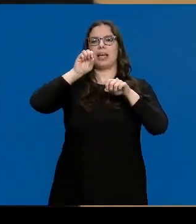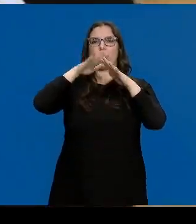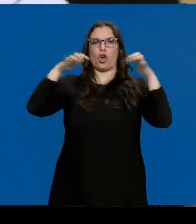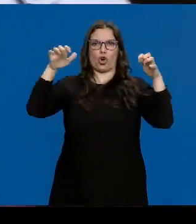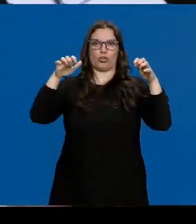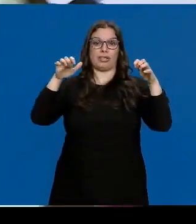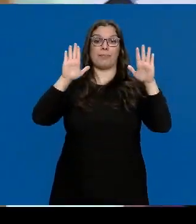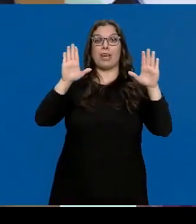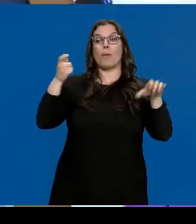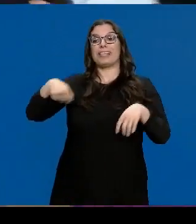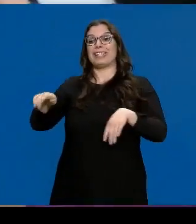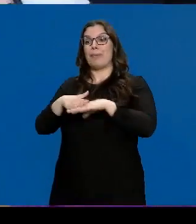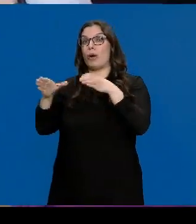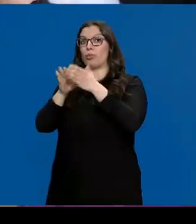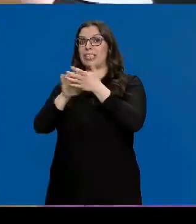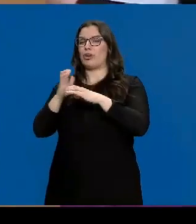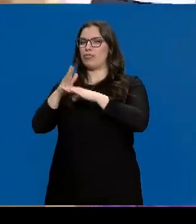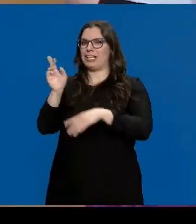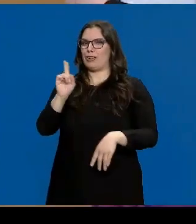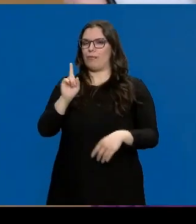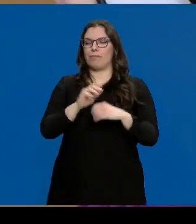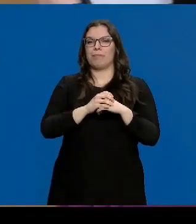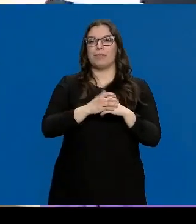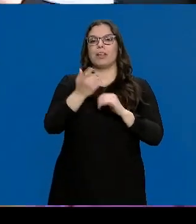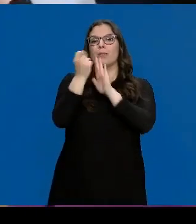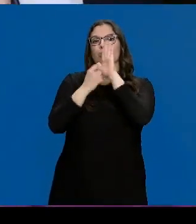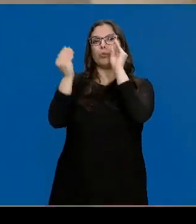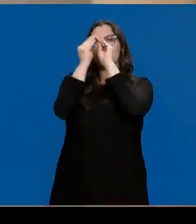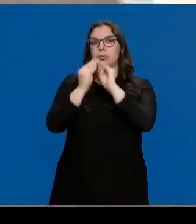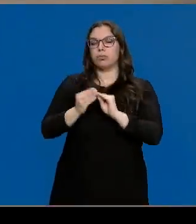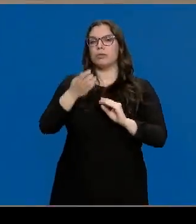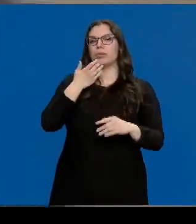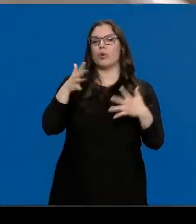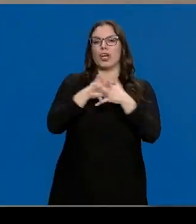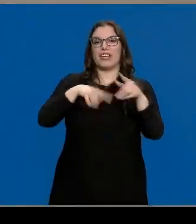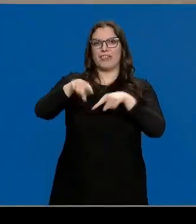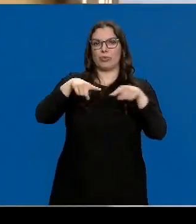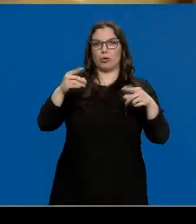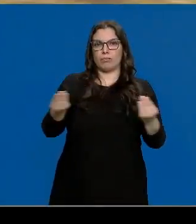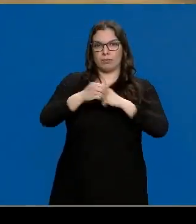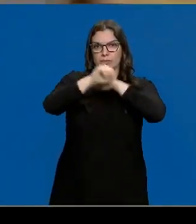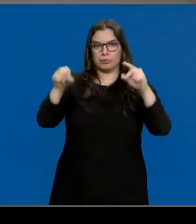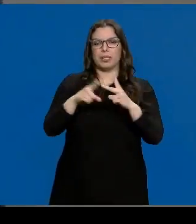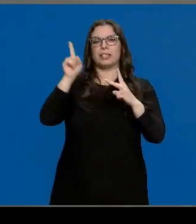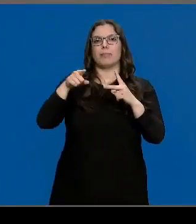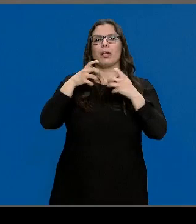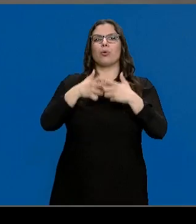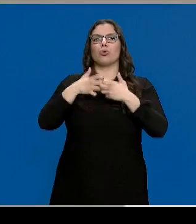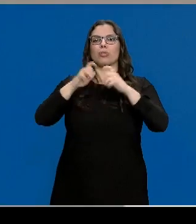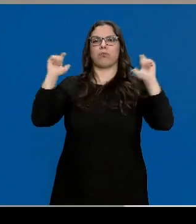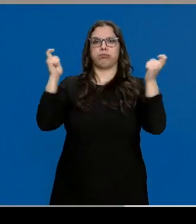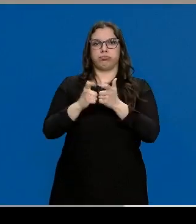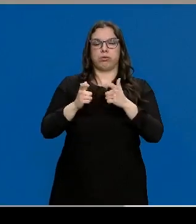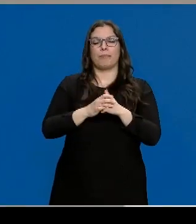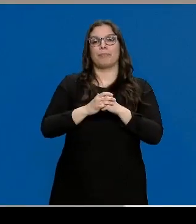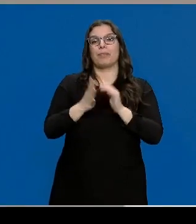Sus puntos de coincidencia, entre otros, estos, desde el refuerzo de las infraestructuras a la lucha contra la despoblación. Que no es un